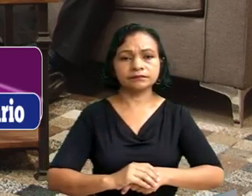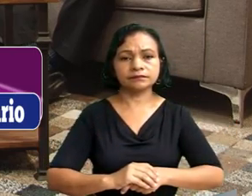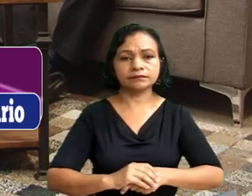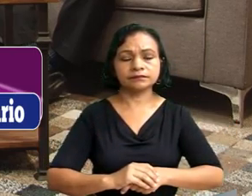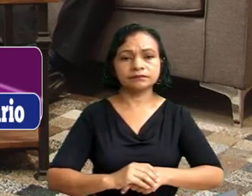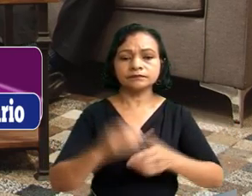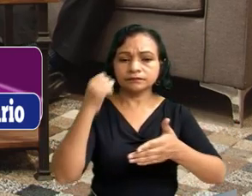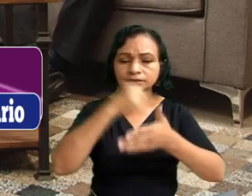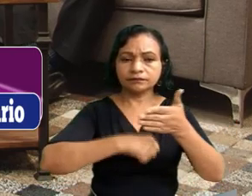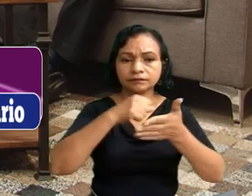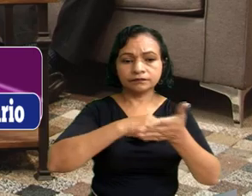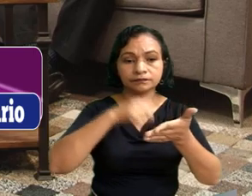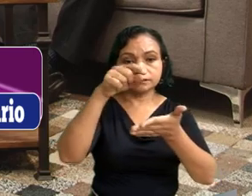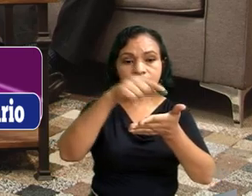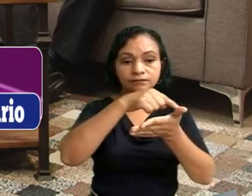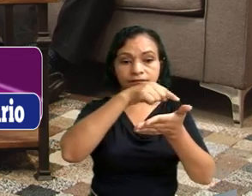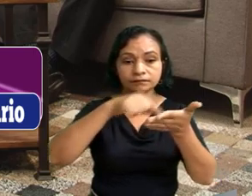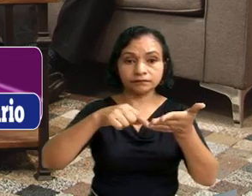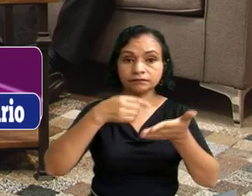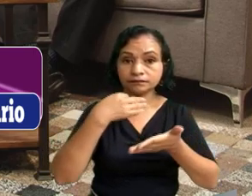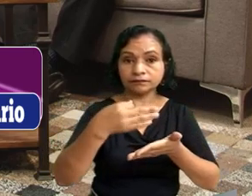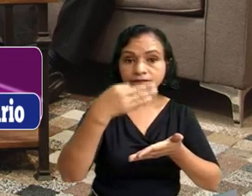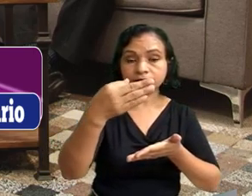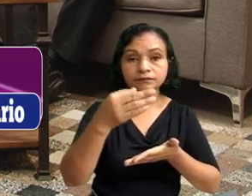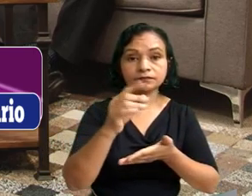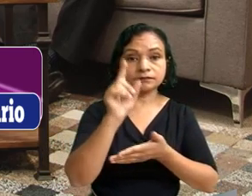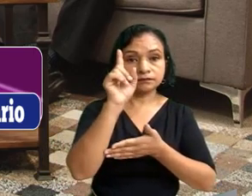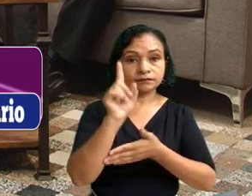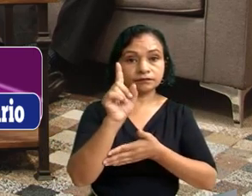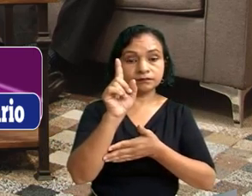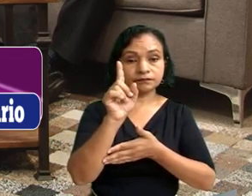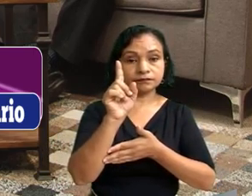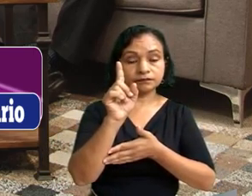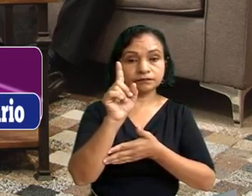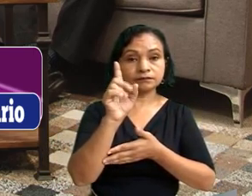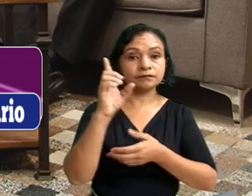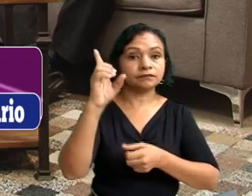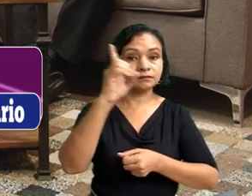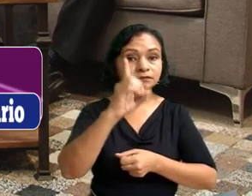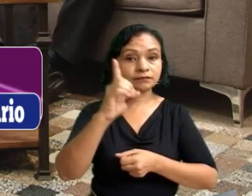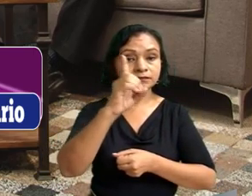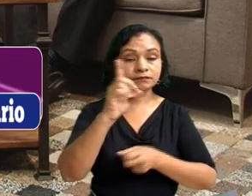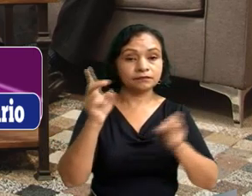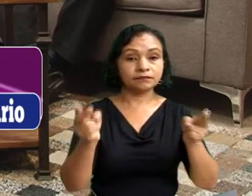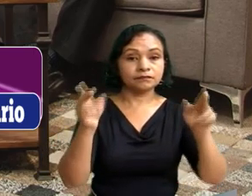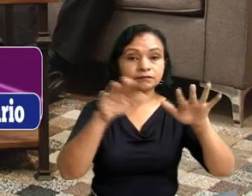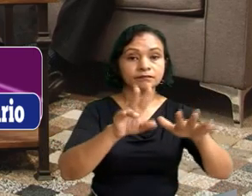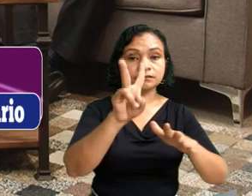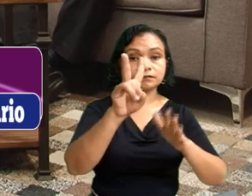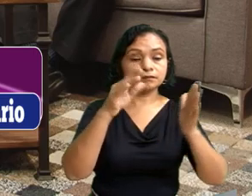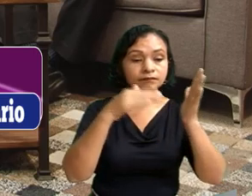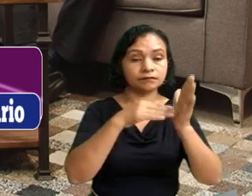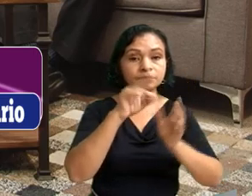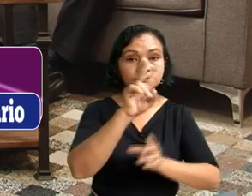la lucha electoral del primer no del primer domingo de noviembre de 2021